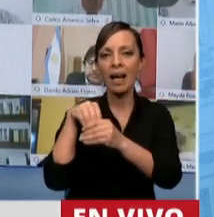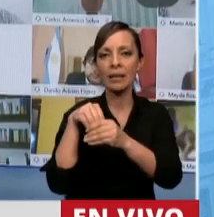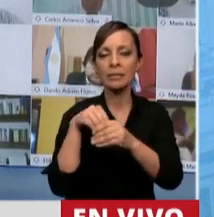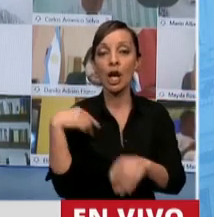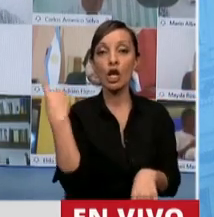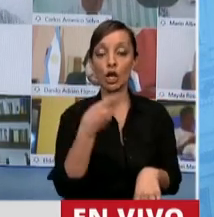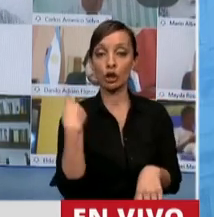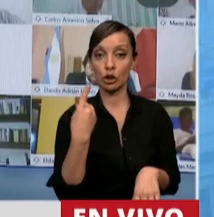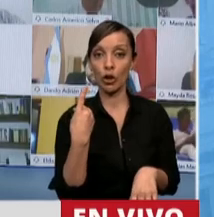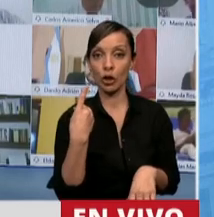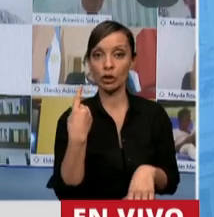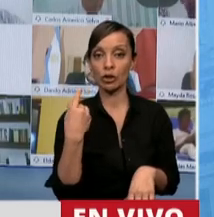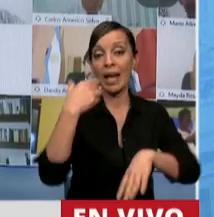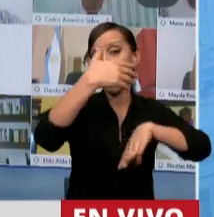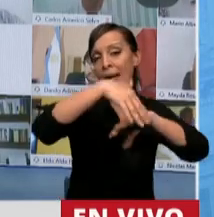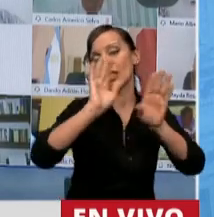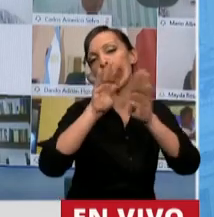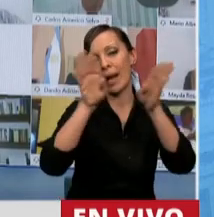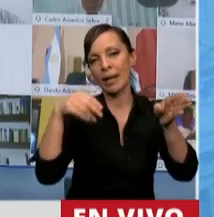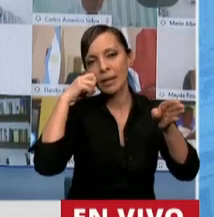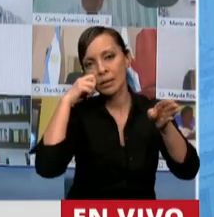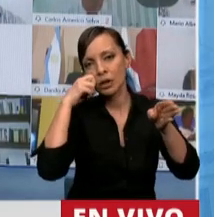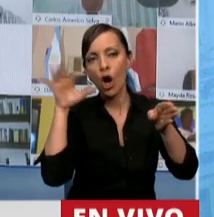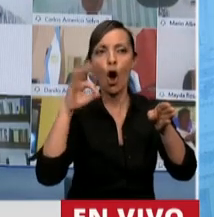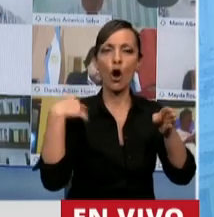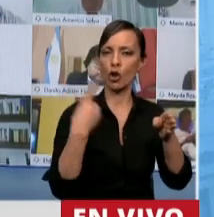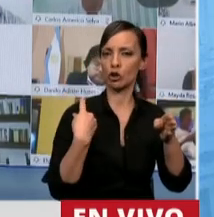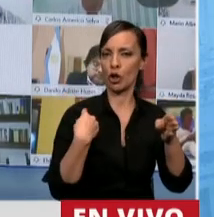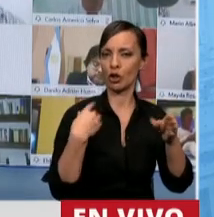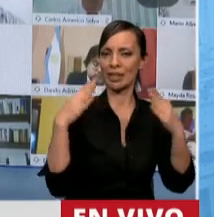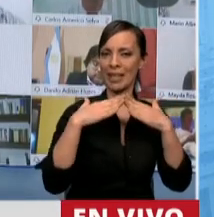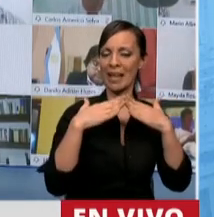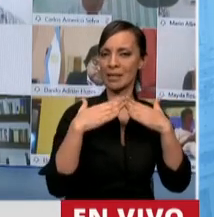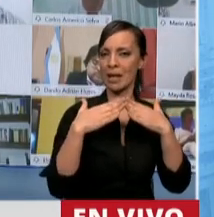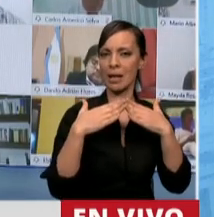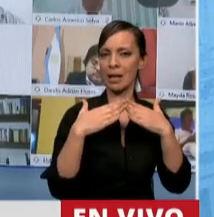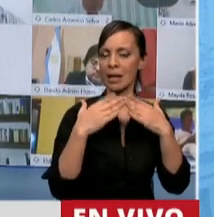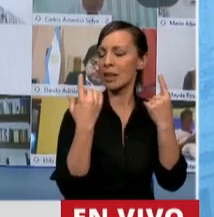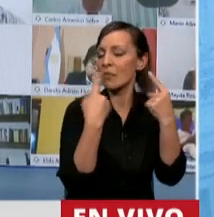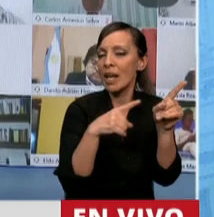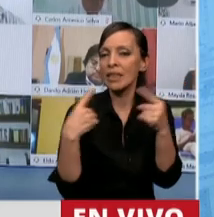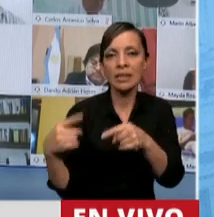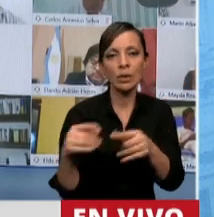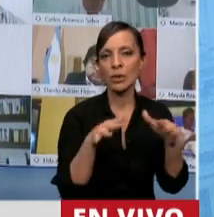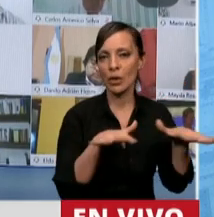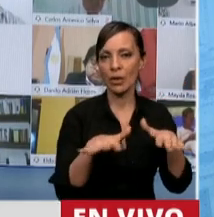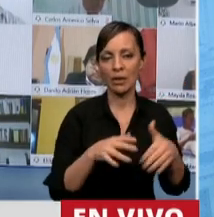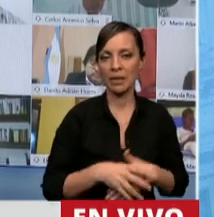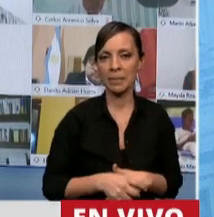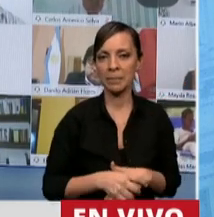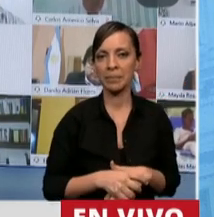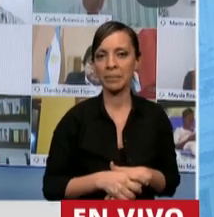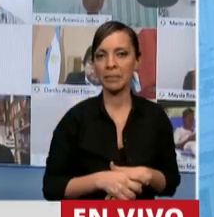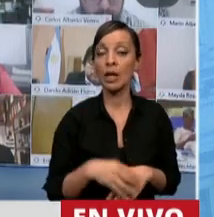o en el recinto que encontremos, o nosotros en nuestras casas, o vaya a saber en qué lugar. No es lo mismo. Yo